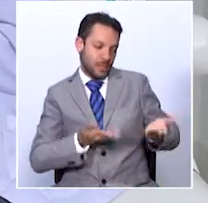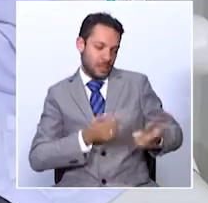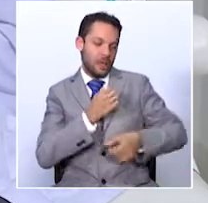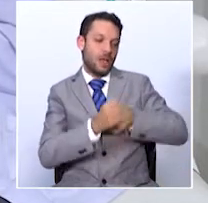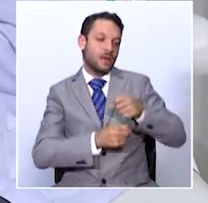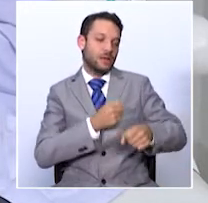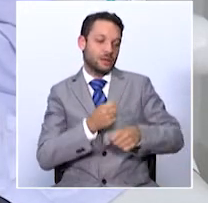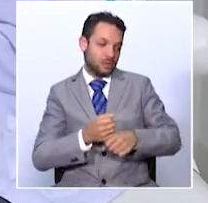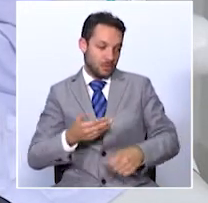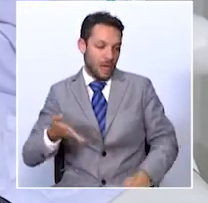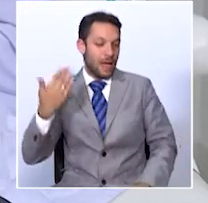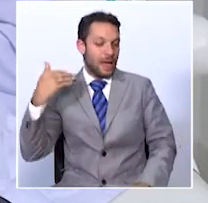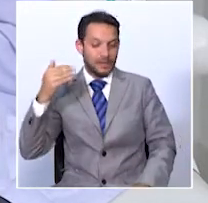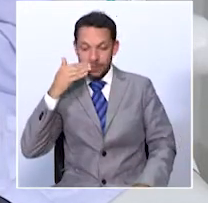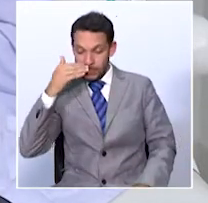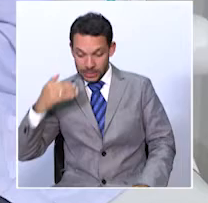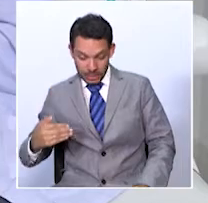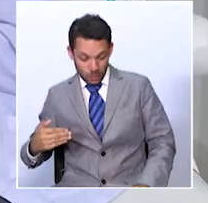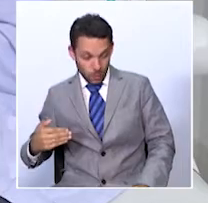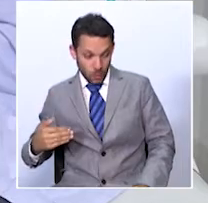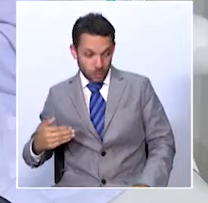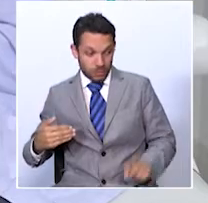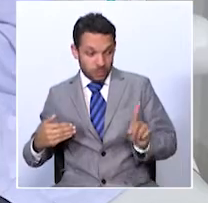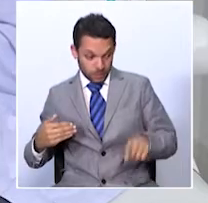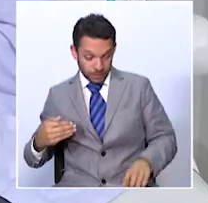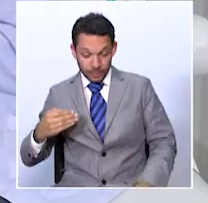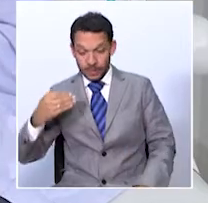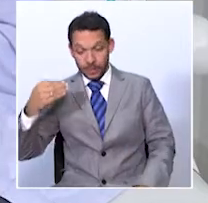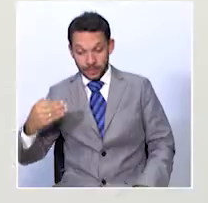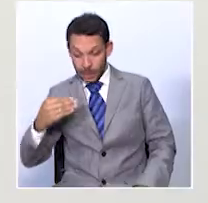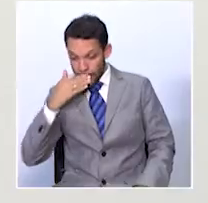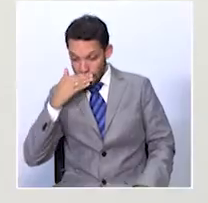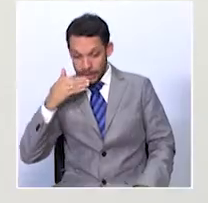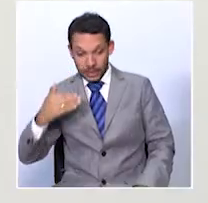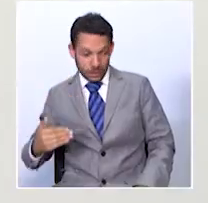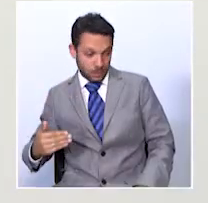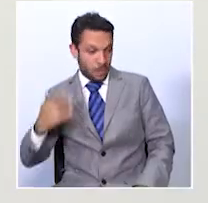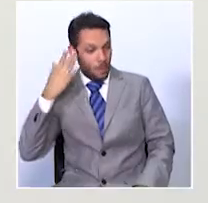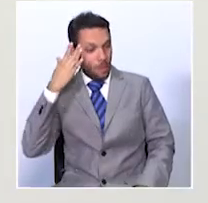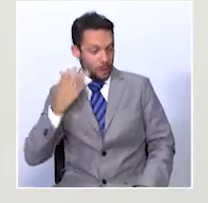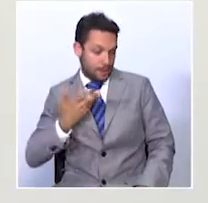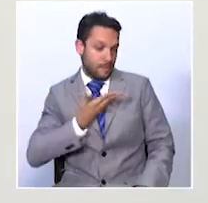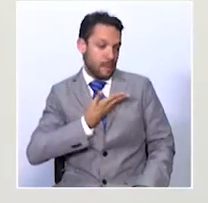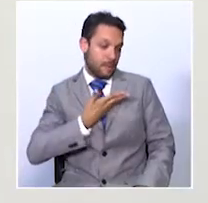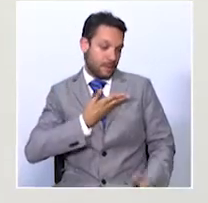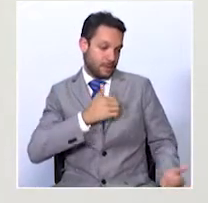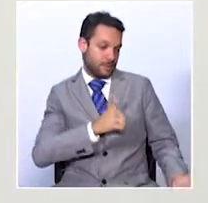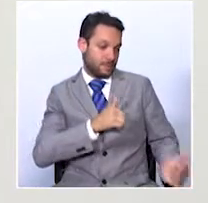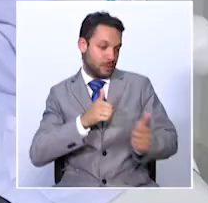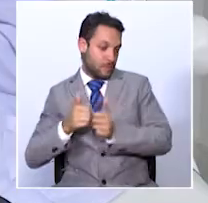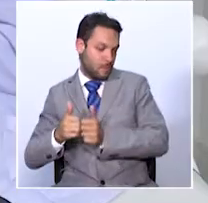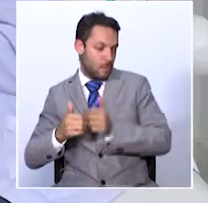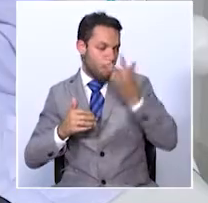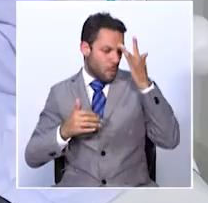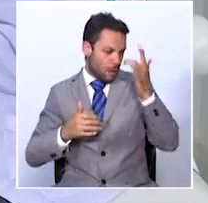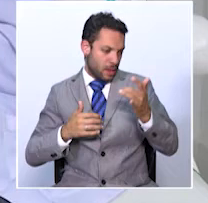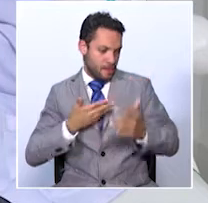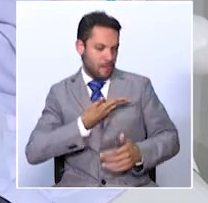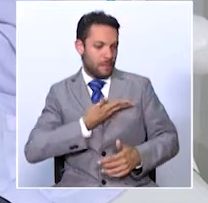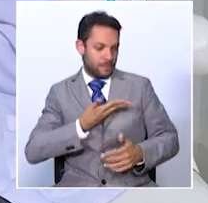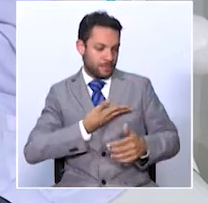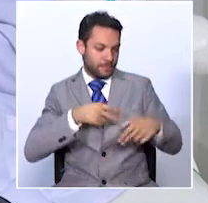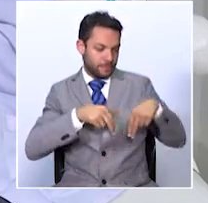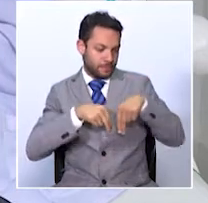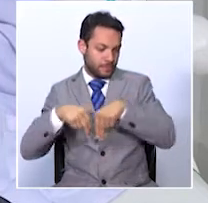desde pequeñitos. Obviamente los niños los llevan al cirujano plástico porque la mamá los lleva. ¿Pero por qué los llevan? Primero